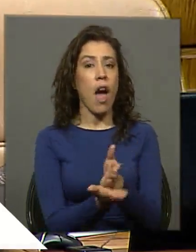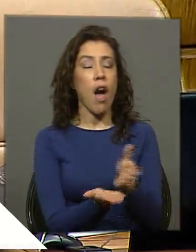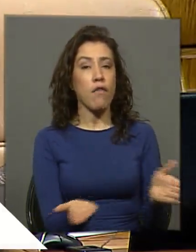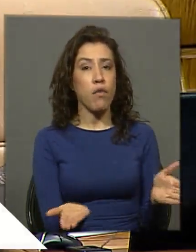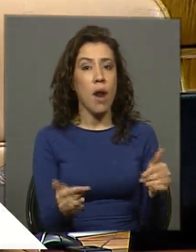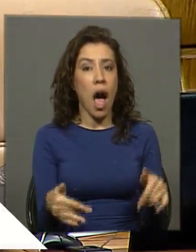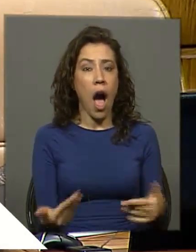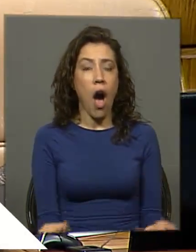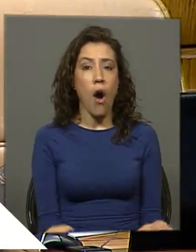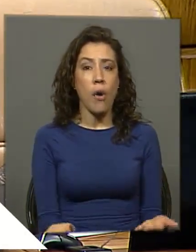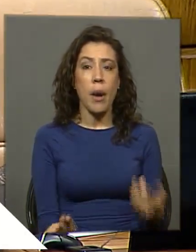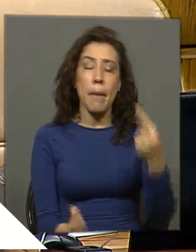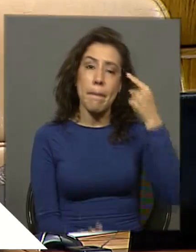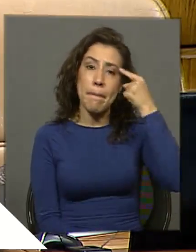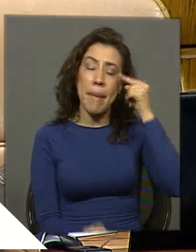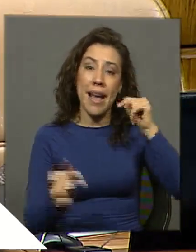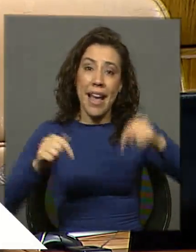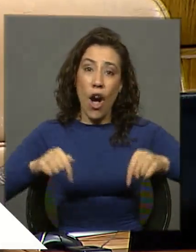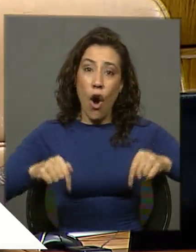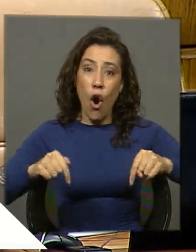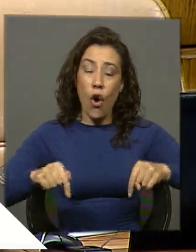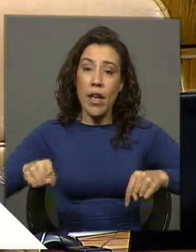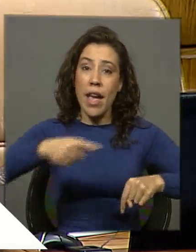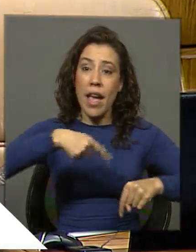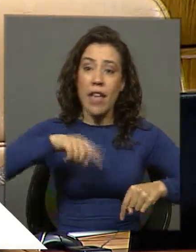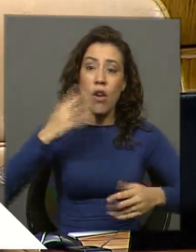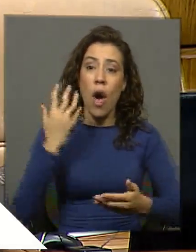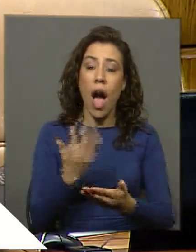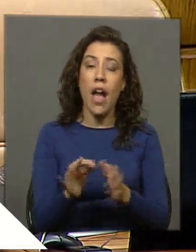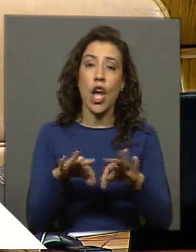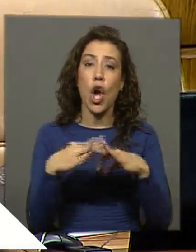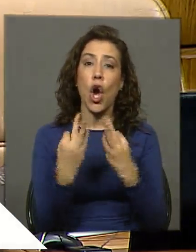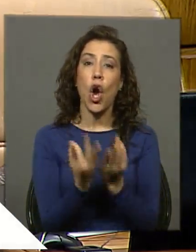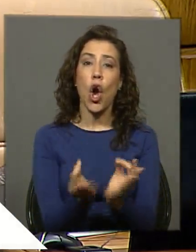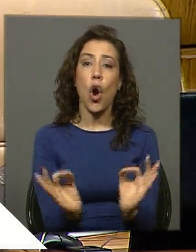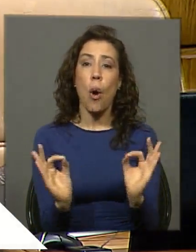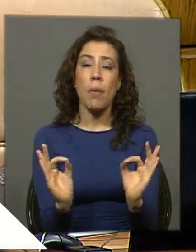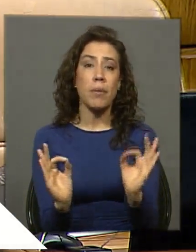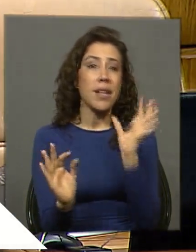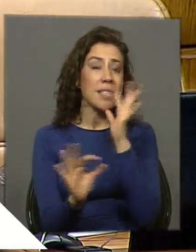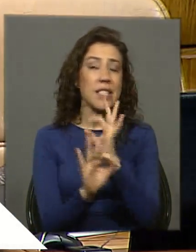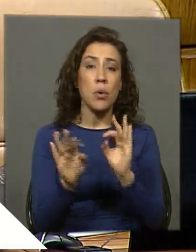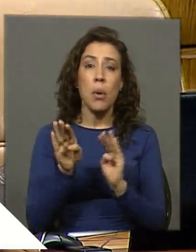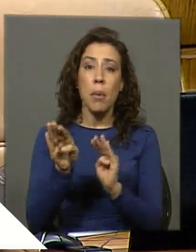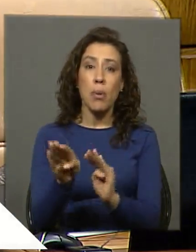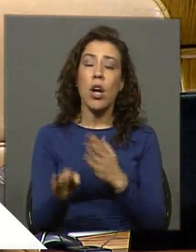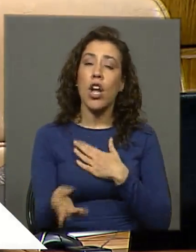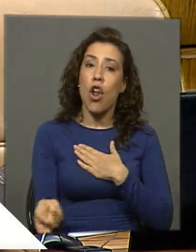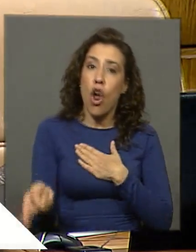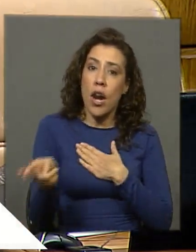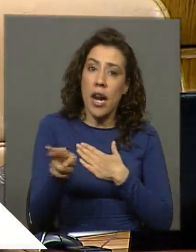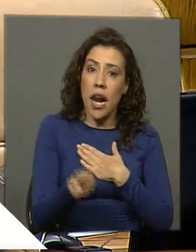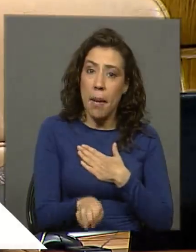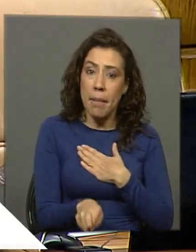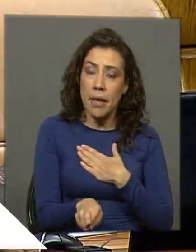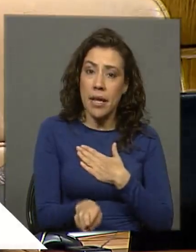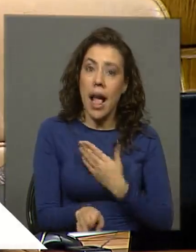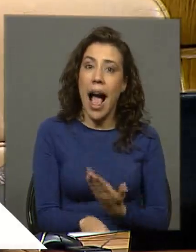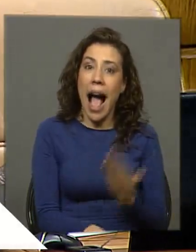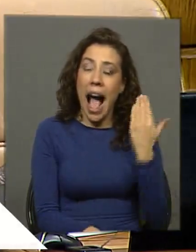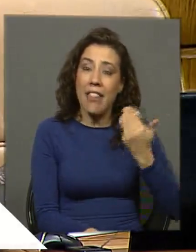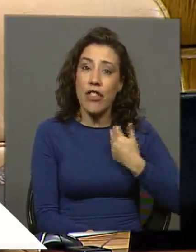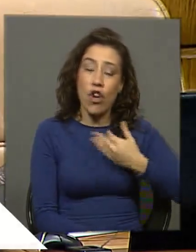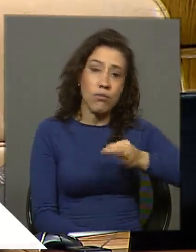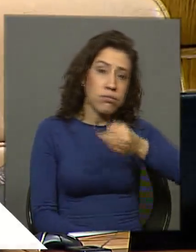ahora de manera de que hoy día ellos se encuentran absolutamente desamparados y quiero volver a reiterar antes de mi